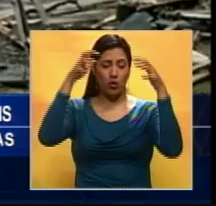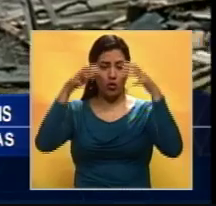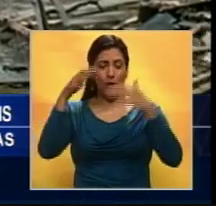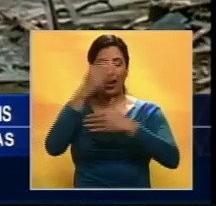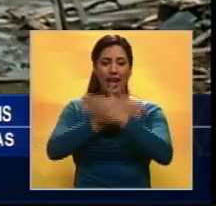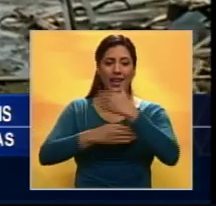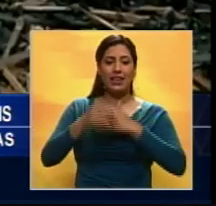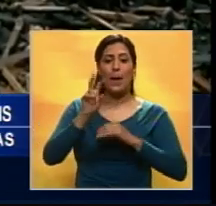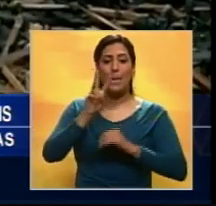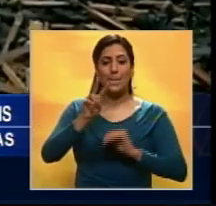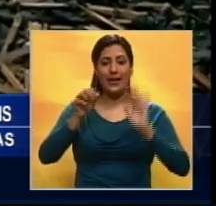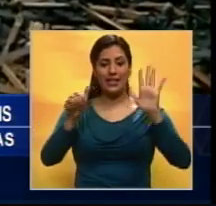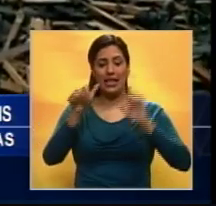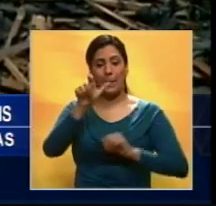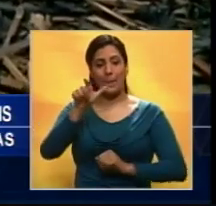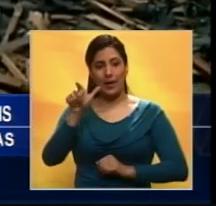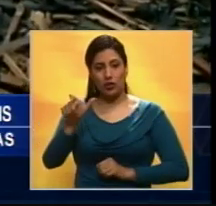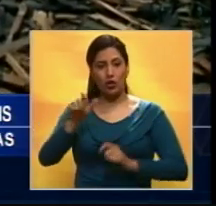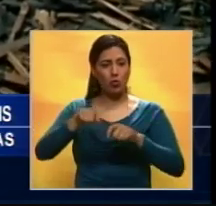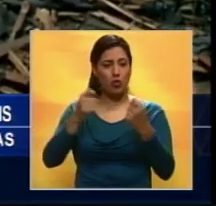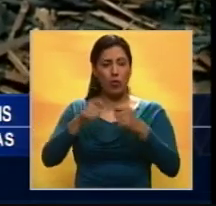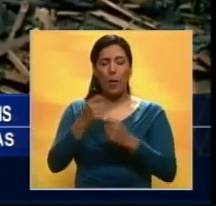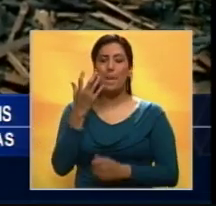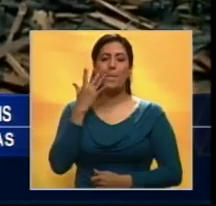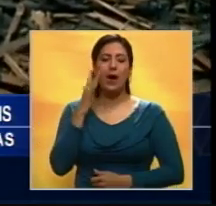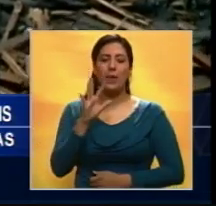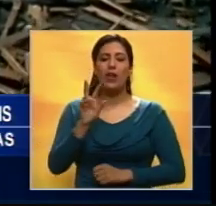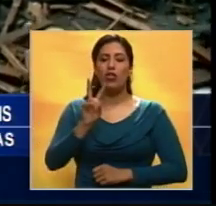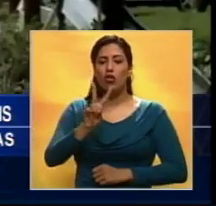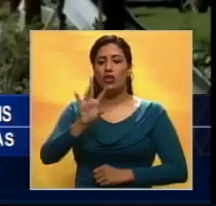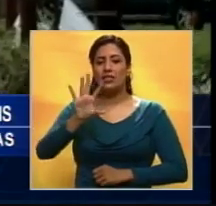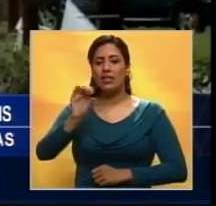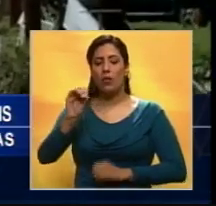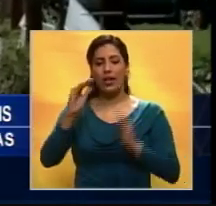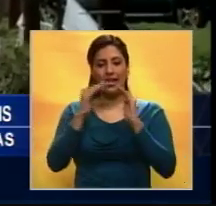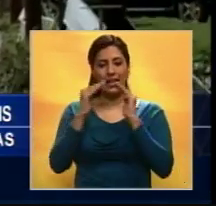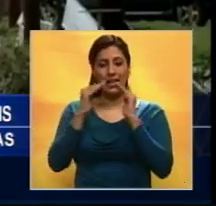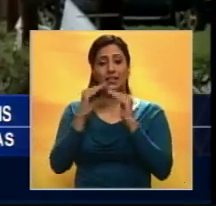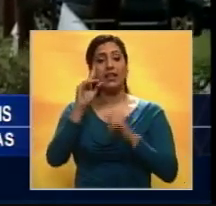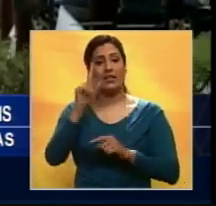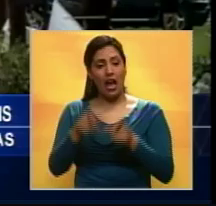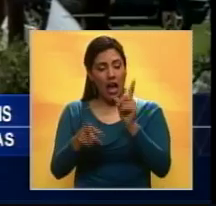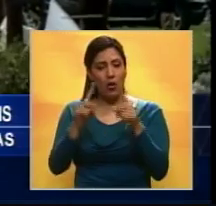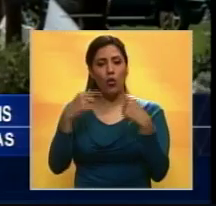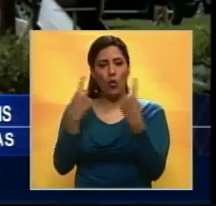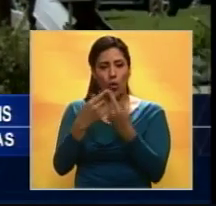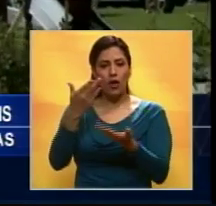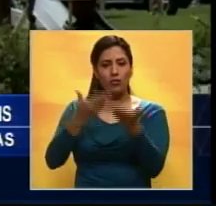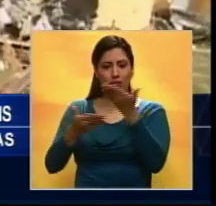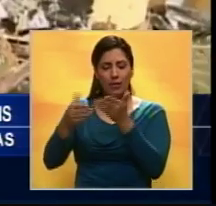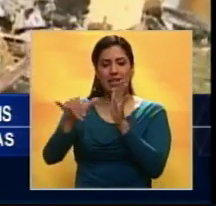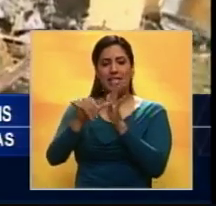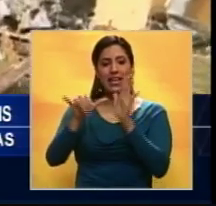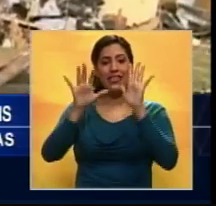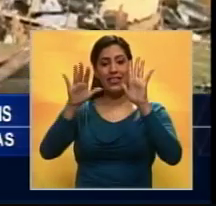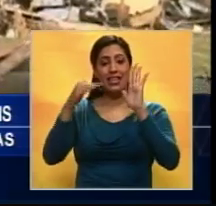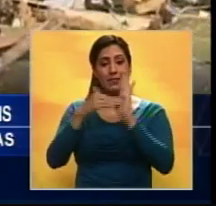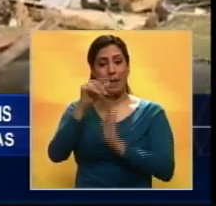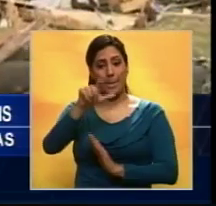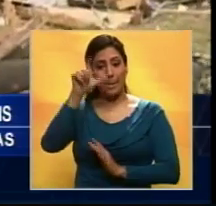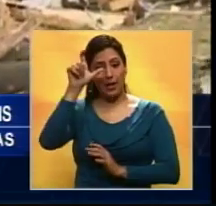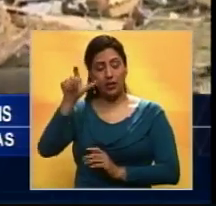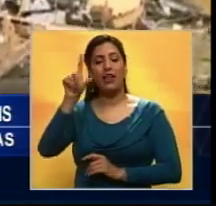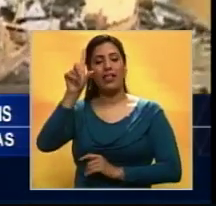heridas en 26 personas y destrozos en al menos 250 casas y algunos locales comerciales. Cerca de 10.000